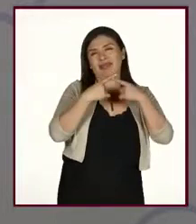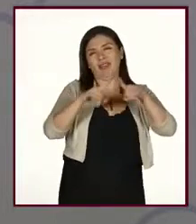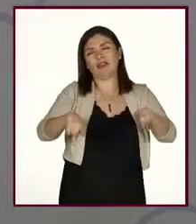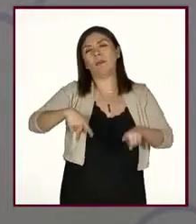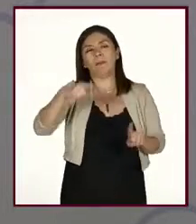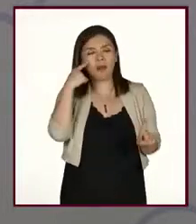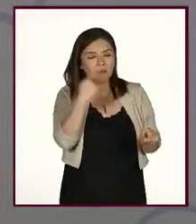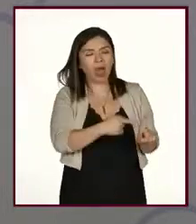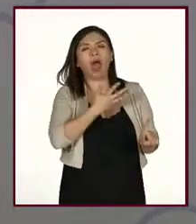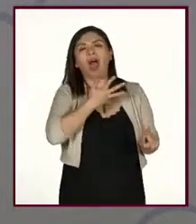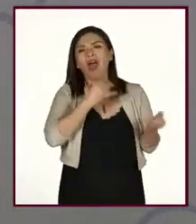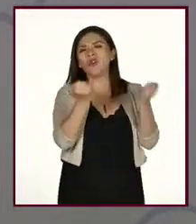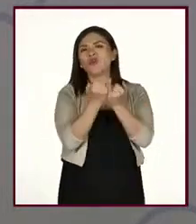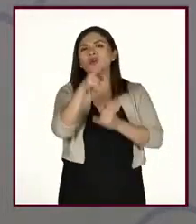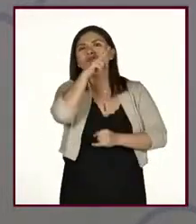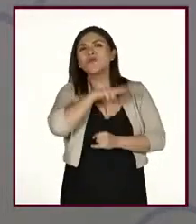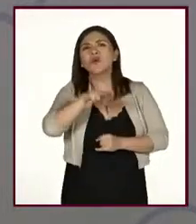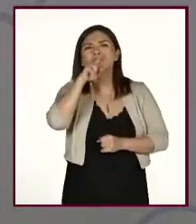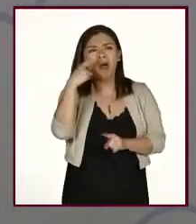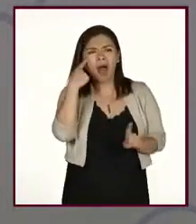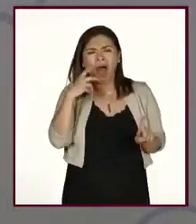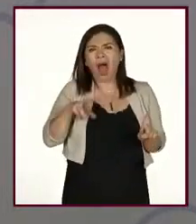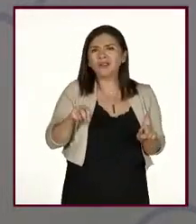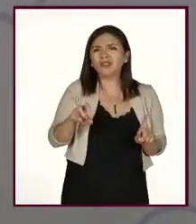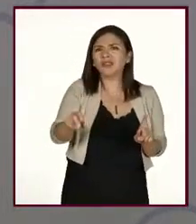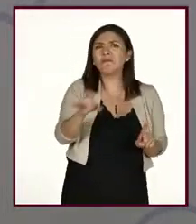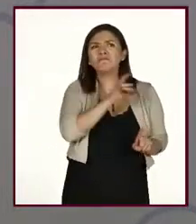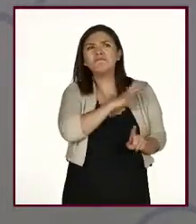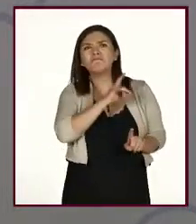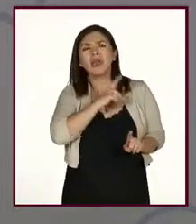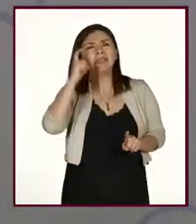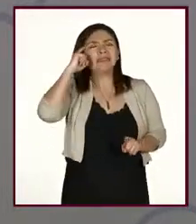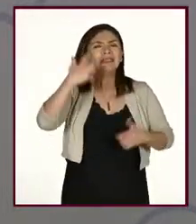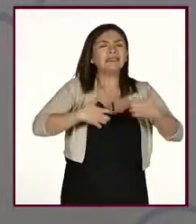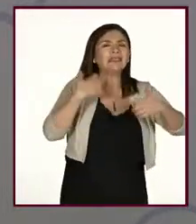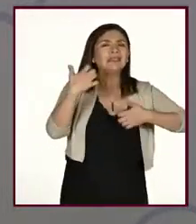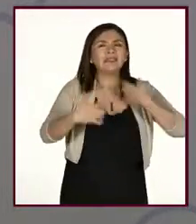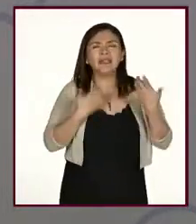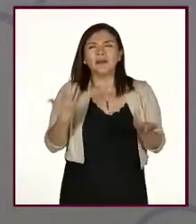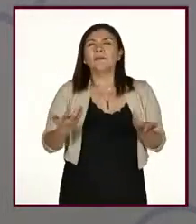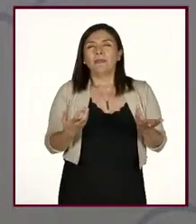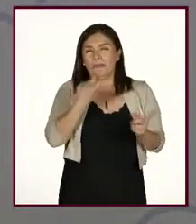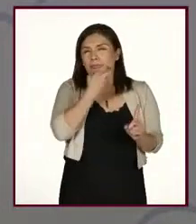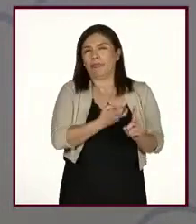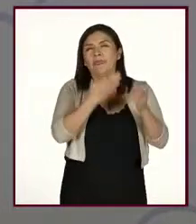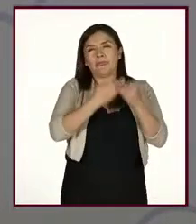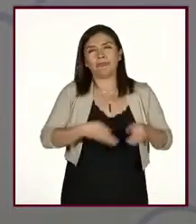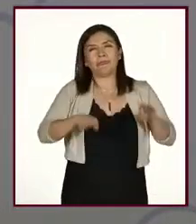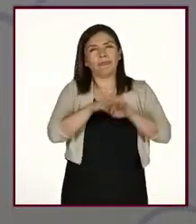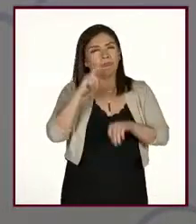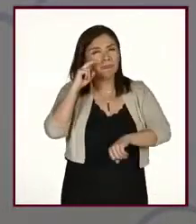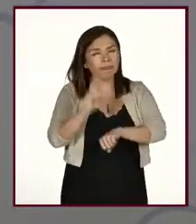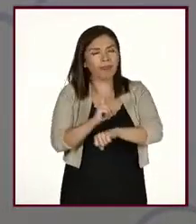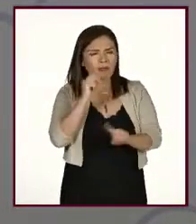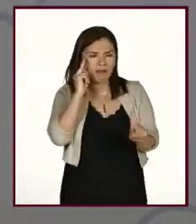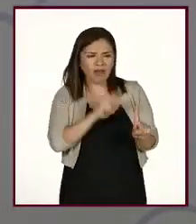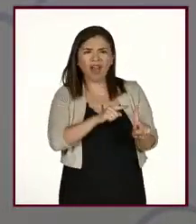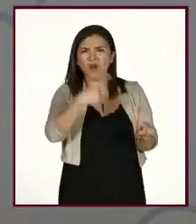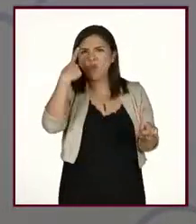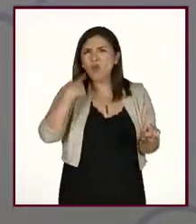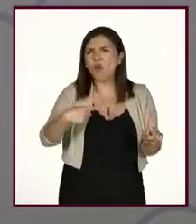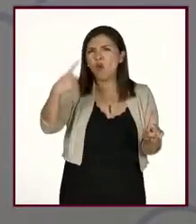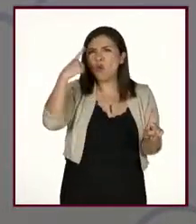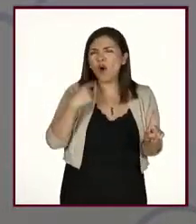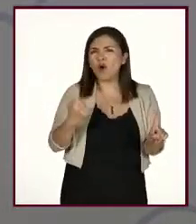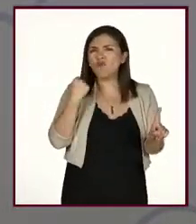estas preocupaciones a lo mejor constantes, estos miedos constantes, la irritabilidad va a ser importante, el llanto,